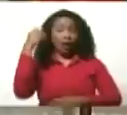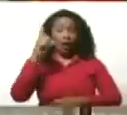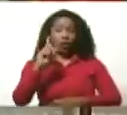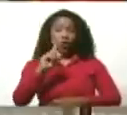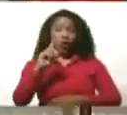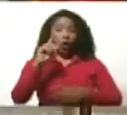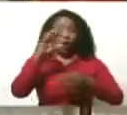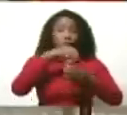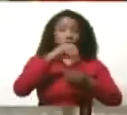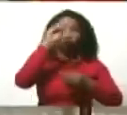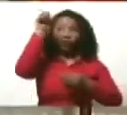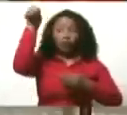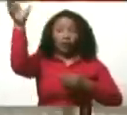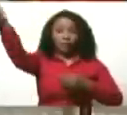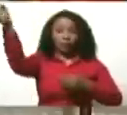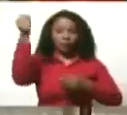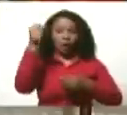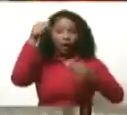extraditado,